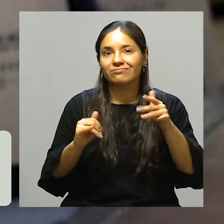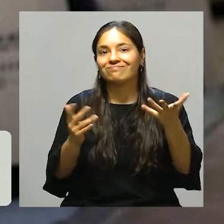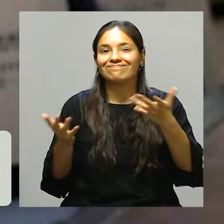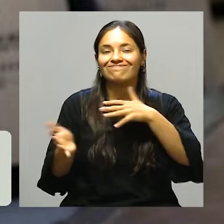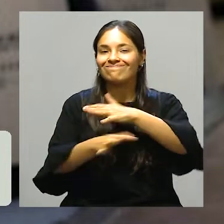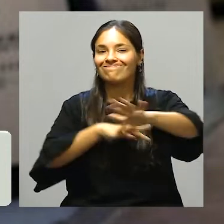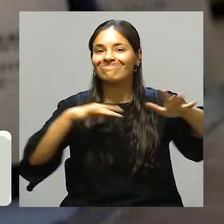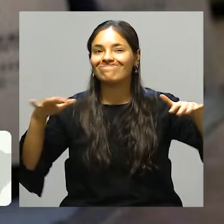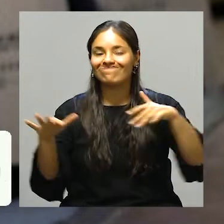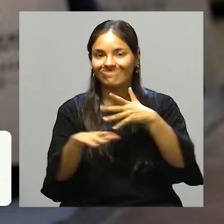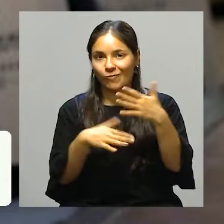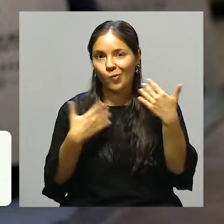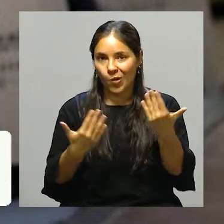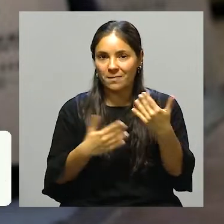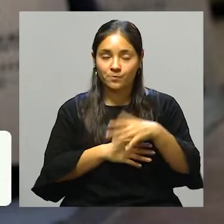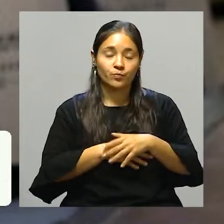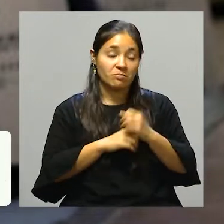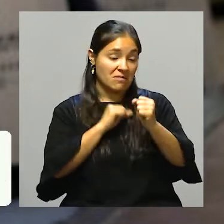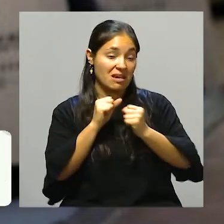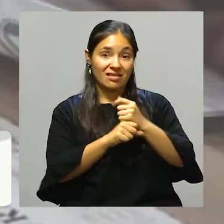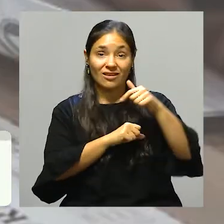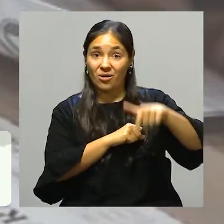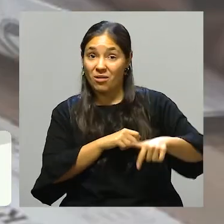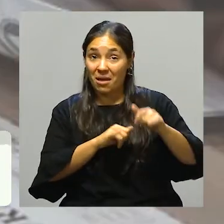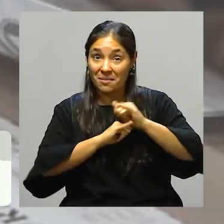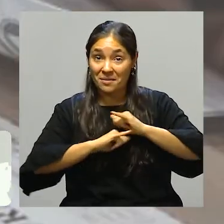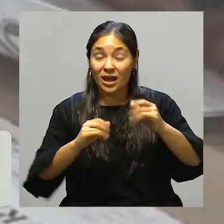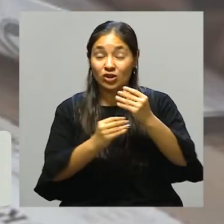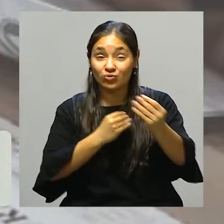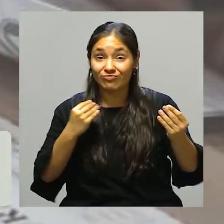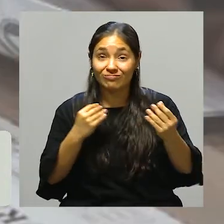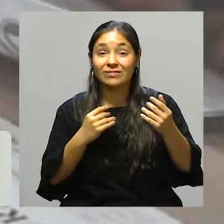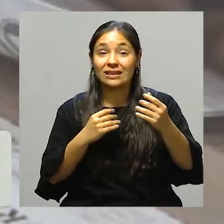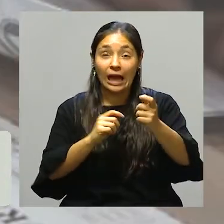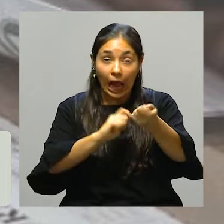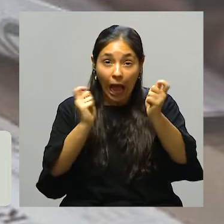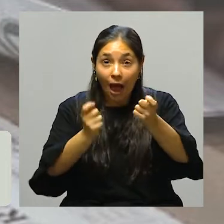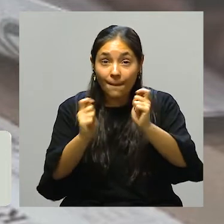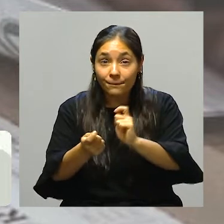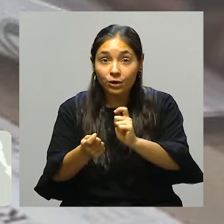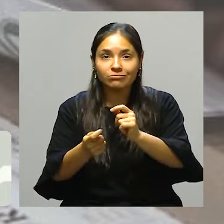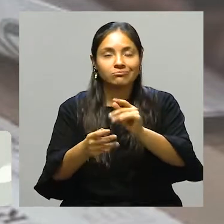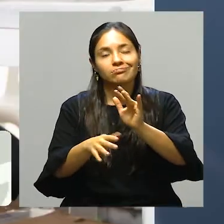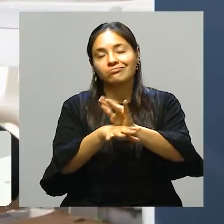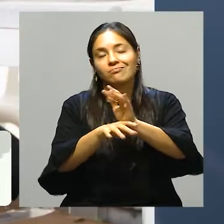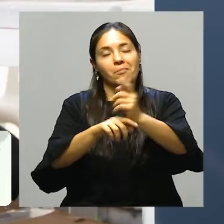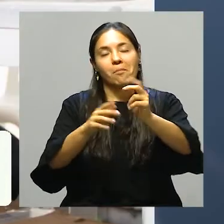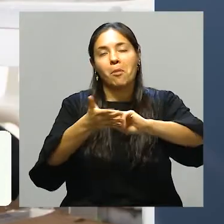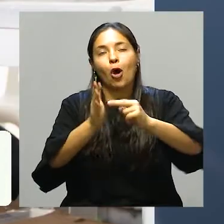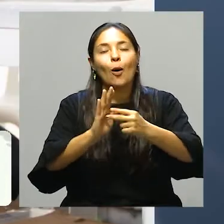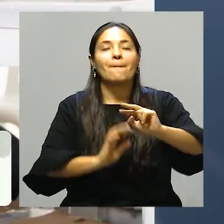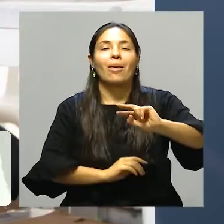la función del registrador nacional, el registrador general nacional, que es el encargado de organizar y el que está al frente, pues